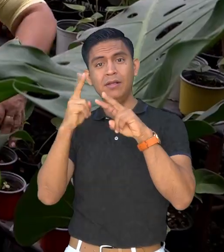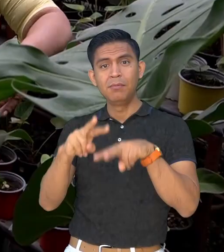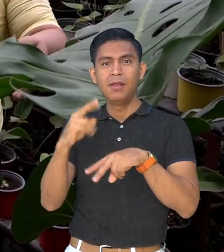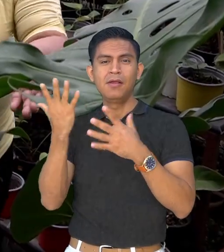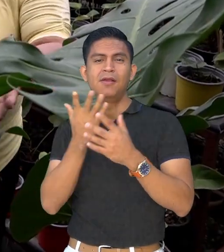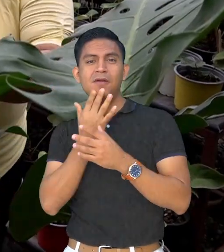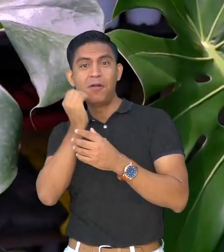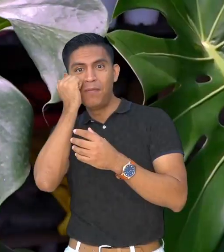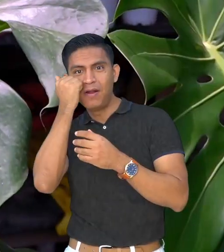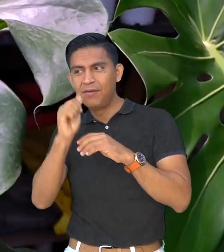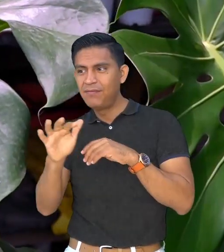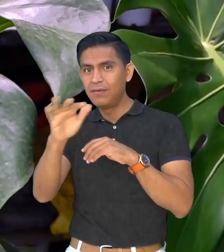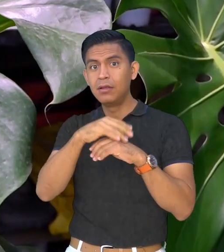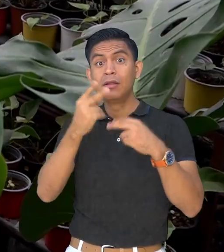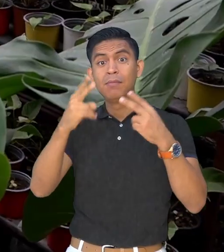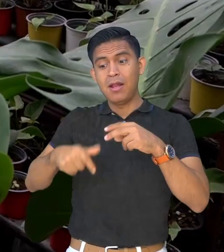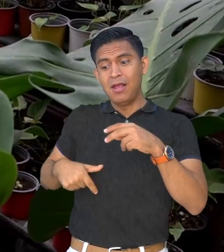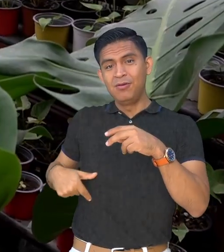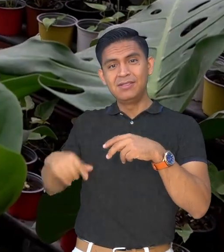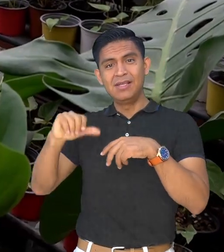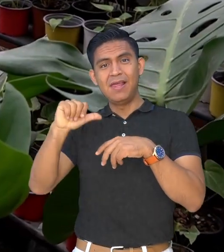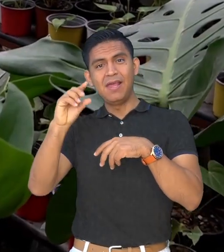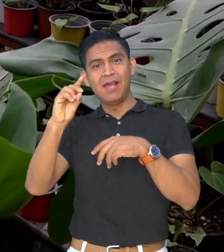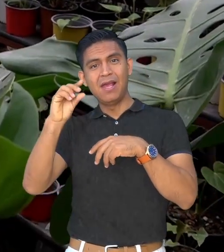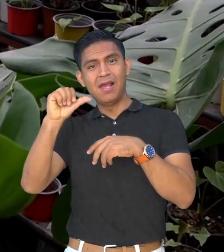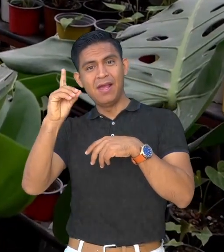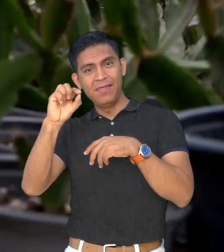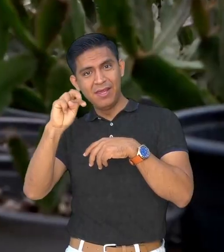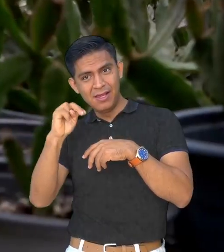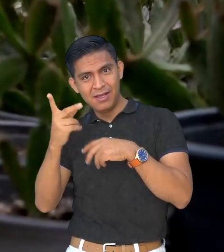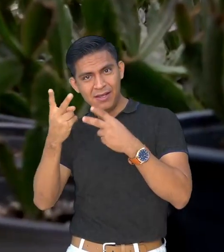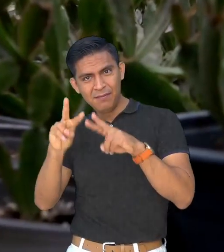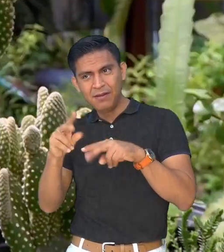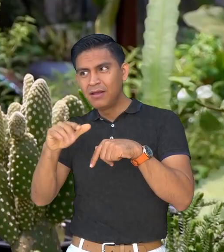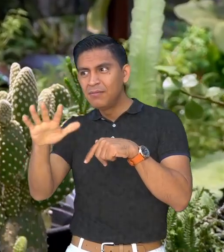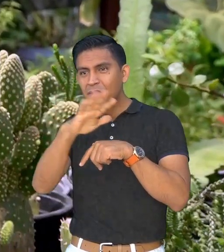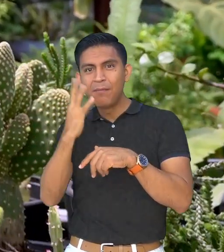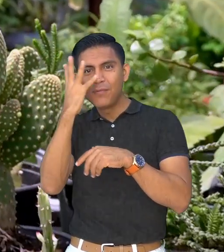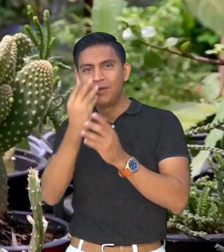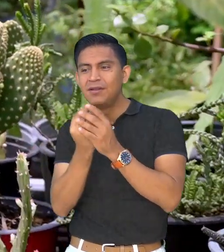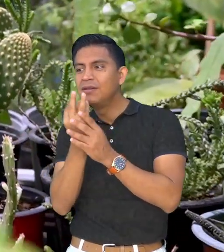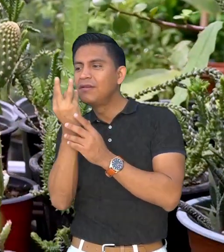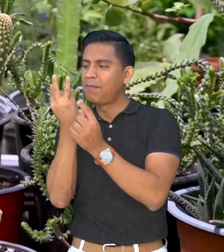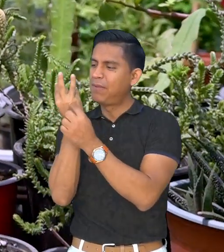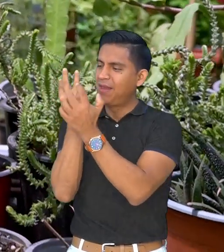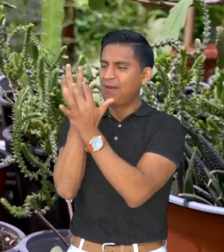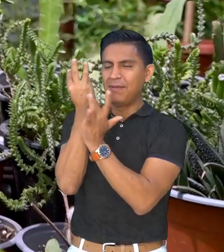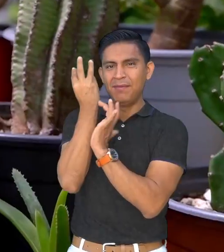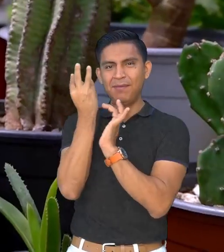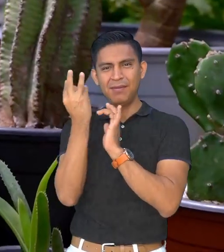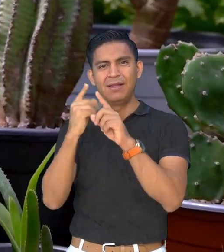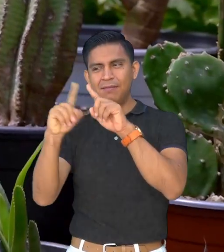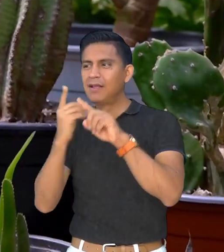africanas. Acá tenemos la costilla de Adán, plantas medicinales. Aquí hay bellos cactus de diferentes